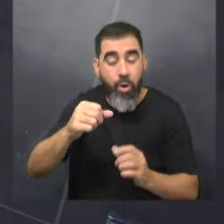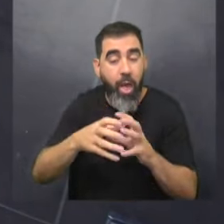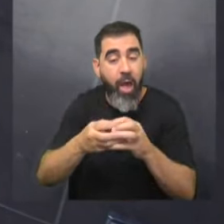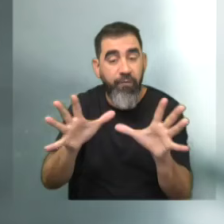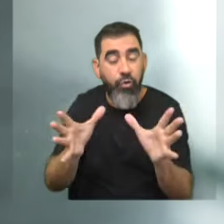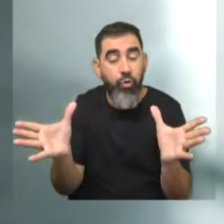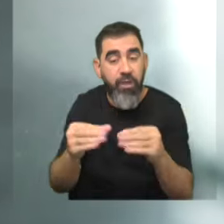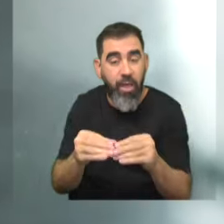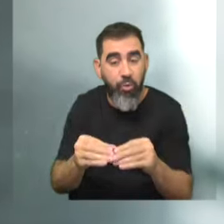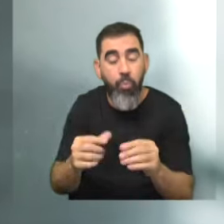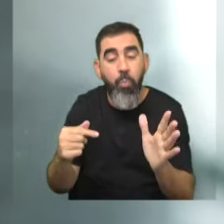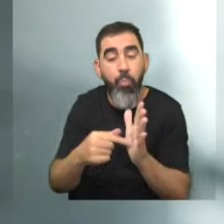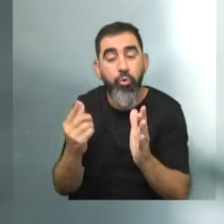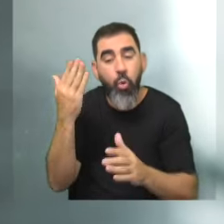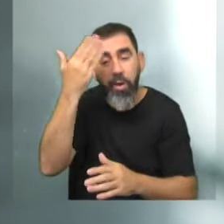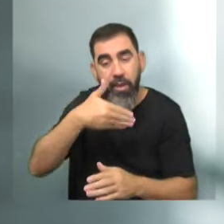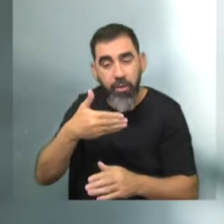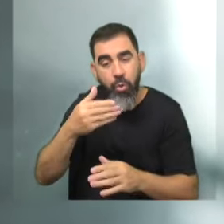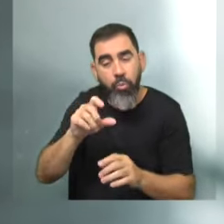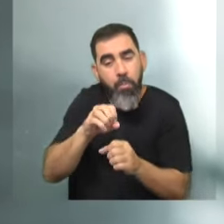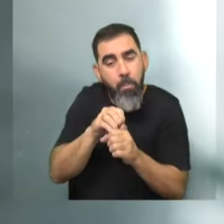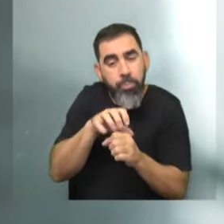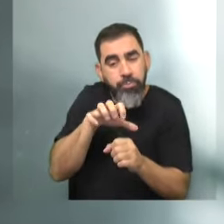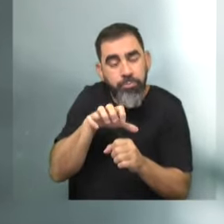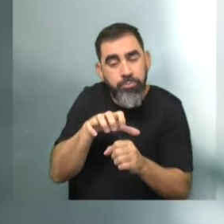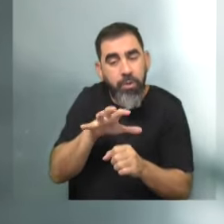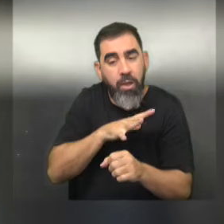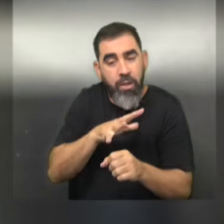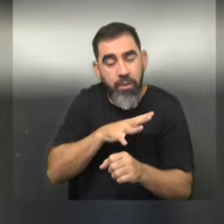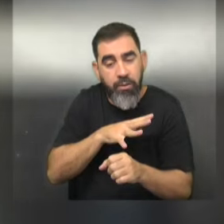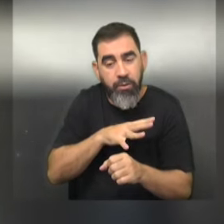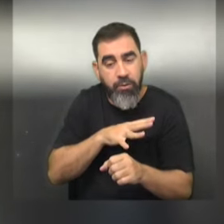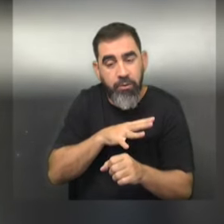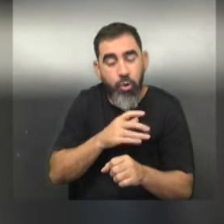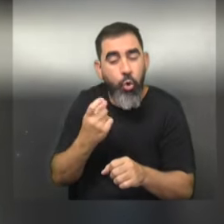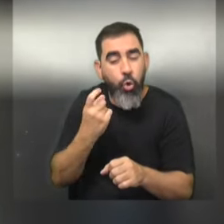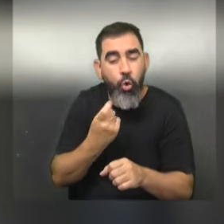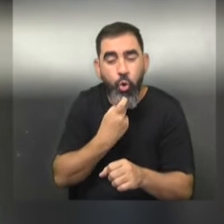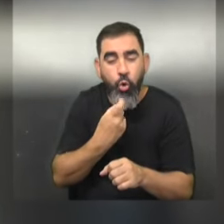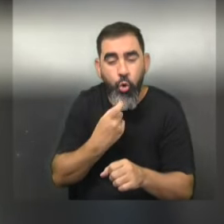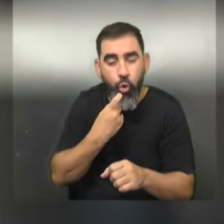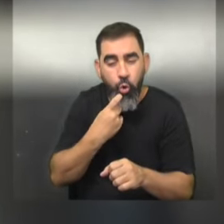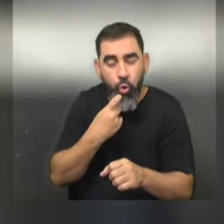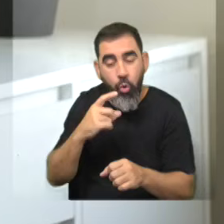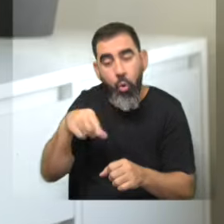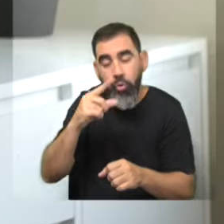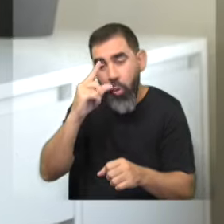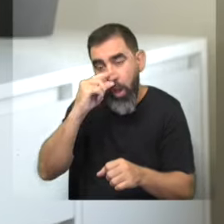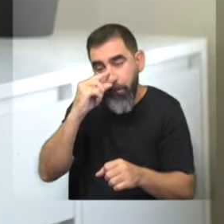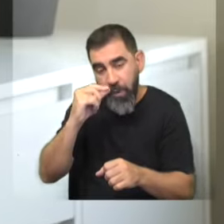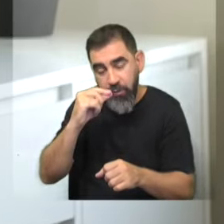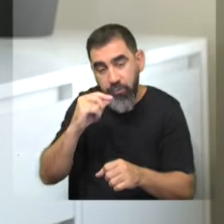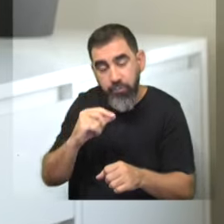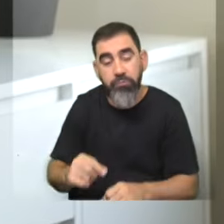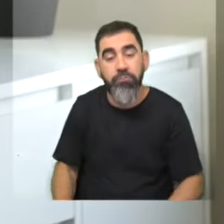punto negro. Después está el que es más inflamatorio, donde tenemos la pápula, que son los puntitos rojos, las pústulas, que son los amarillos, y